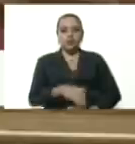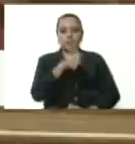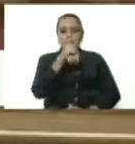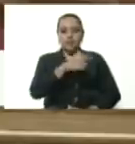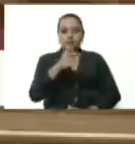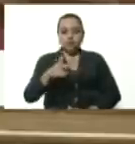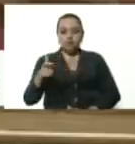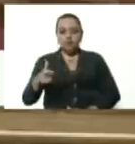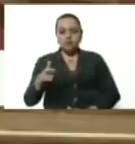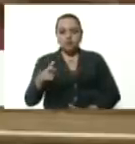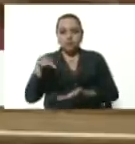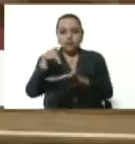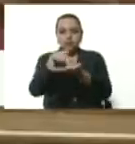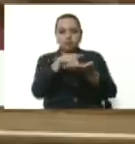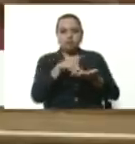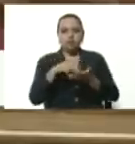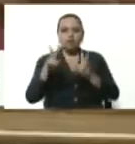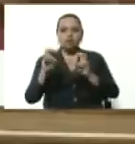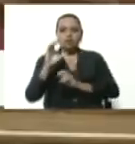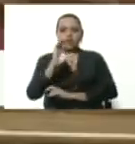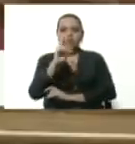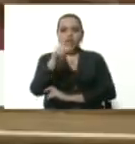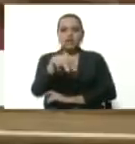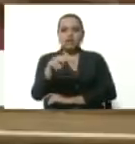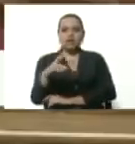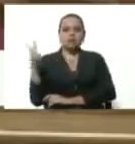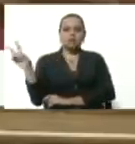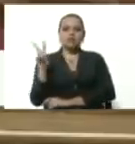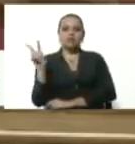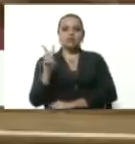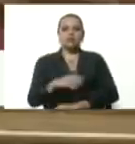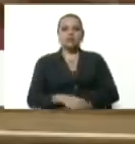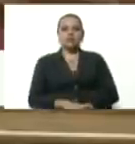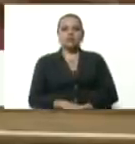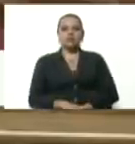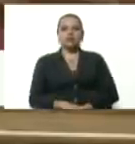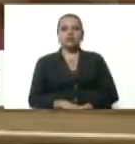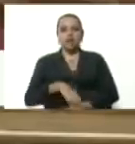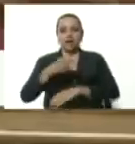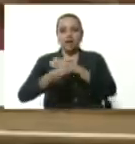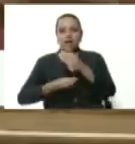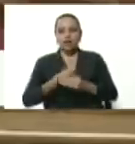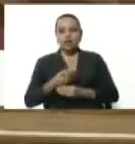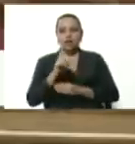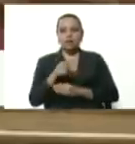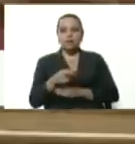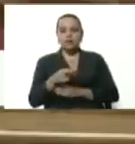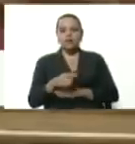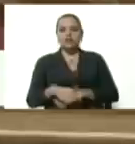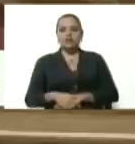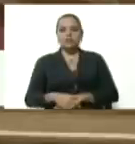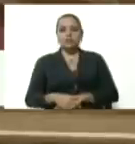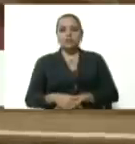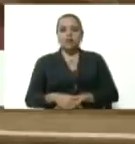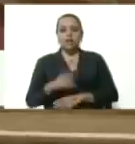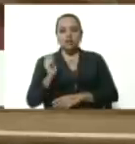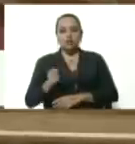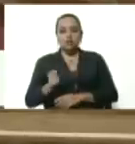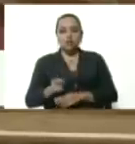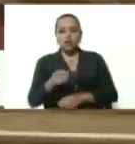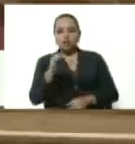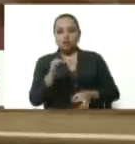Poder Electoral de la República Bolivariana de Venezuela, realizada por el Tribunal Supremo de Justicia. Intervinieron